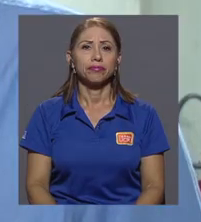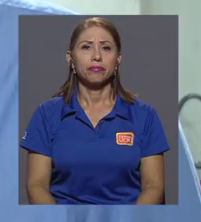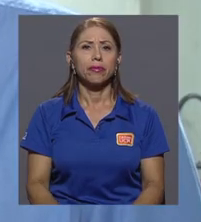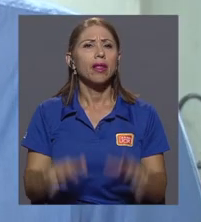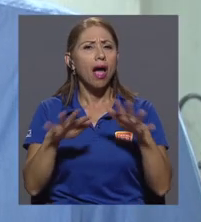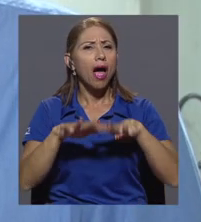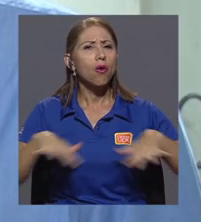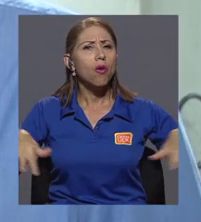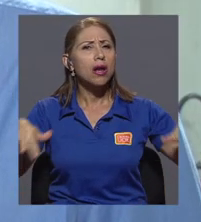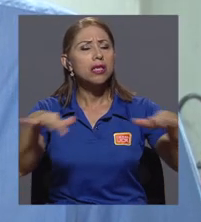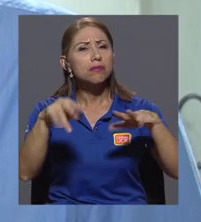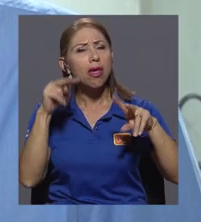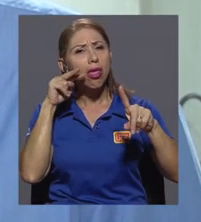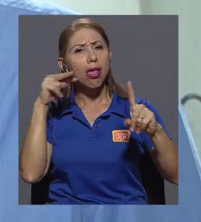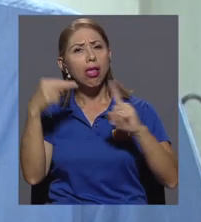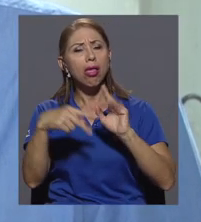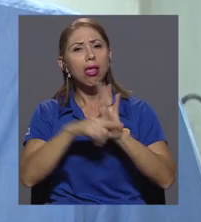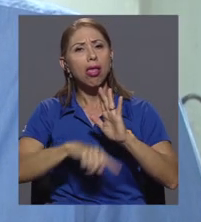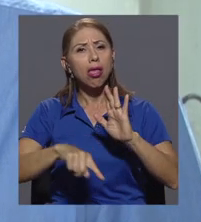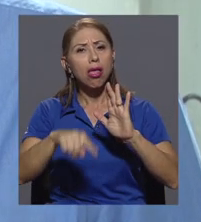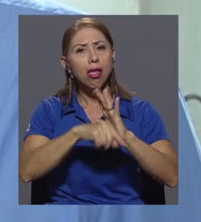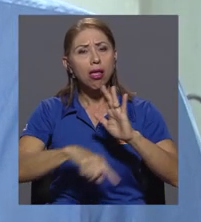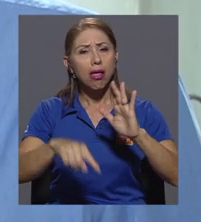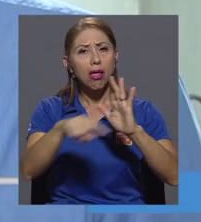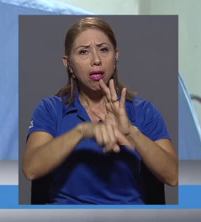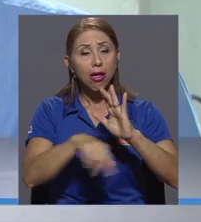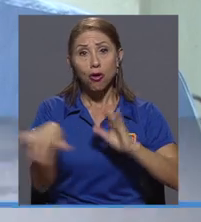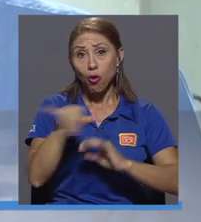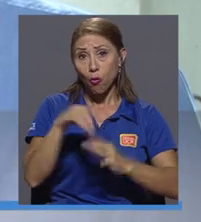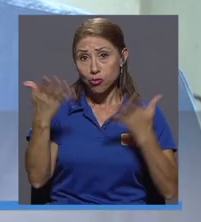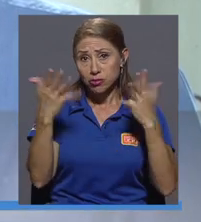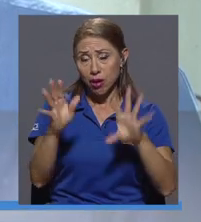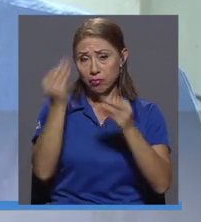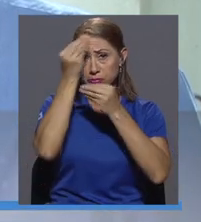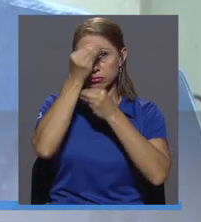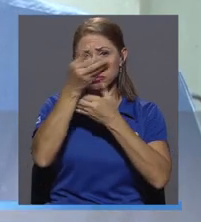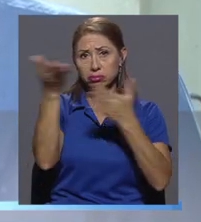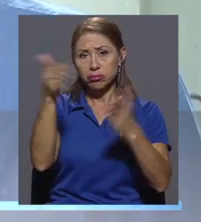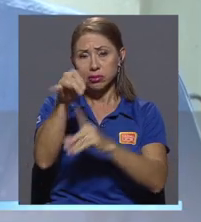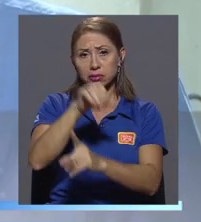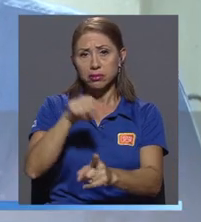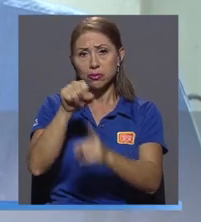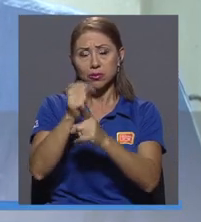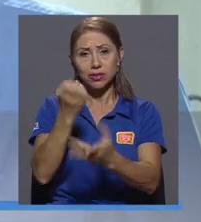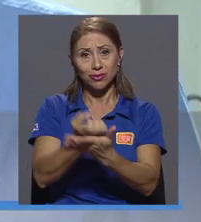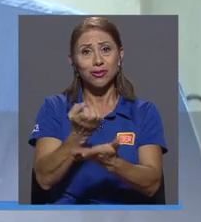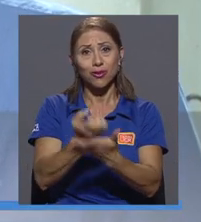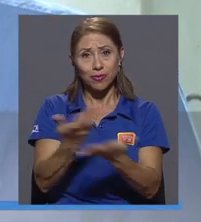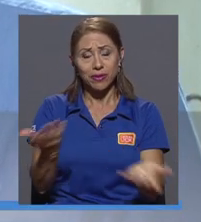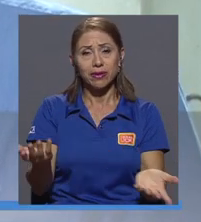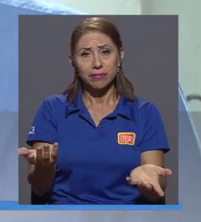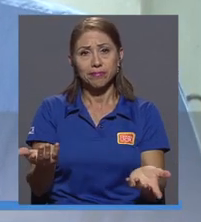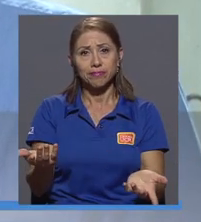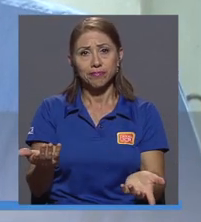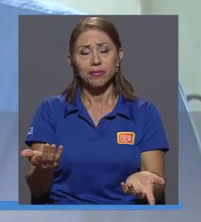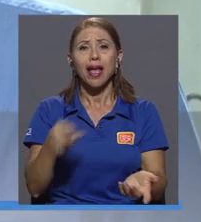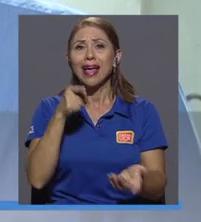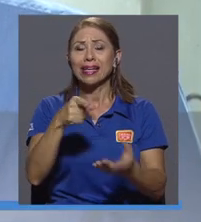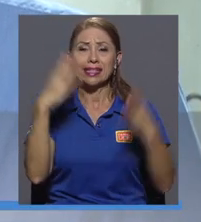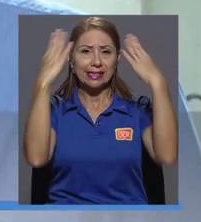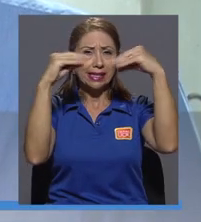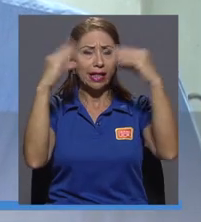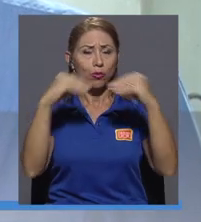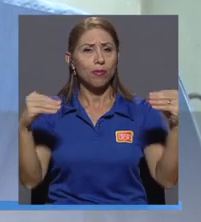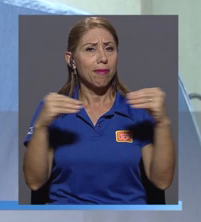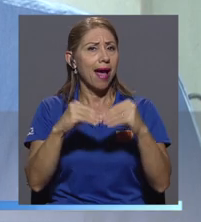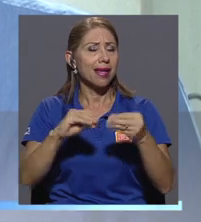de pesimismo, ciertamente, como hemos venido reportando, tanto en la situación económica, donde hay el dato más